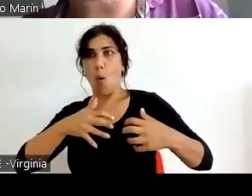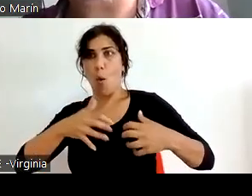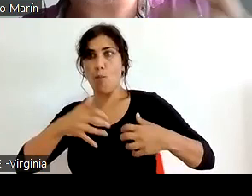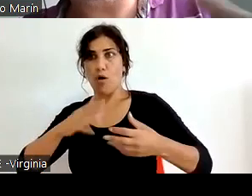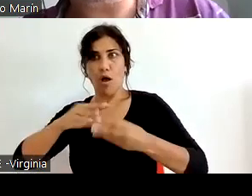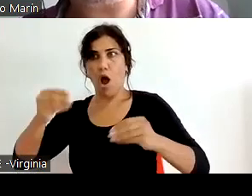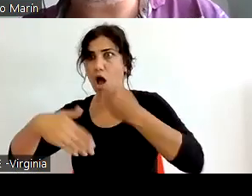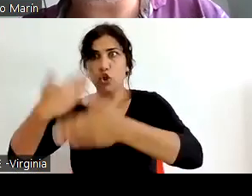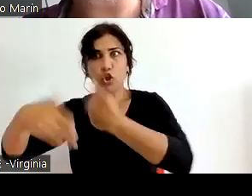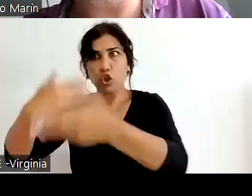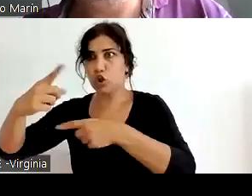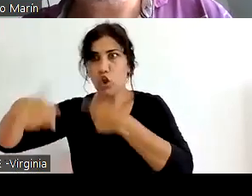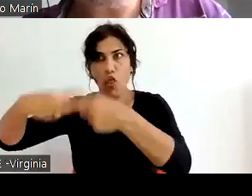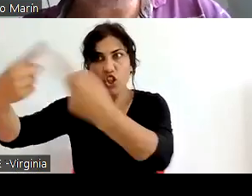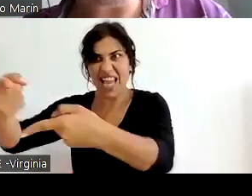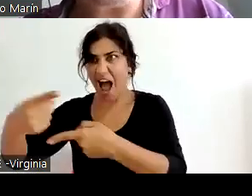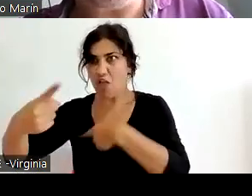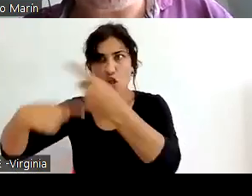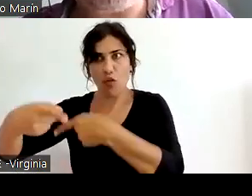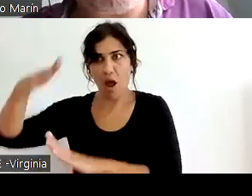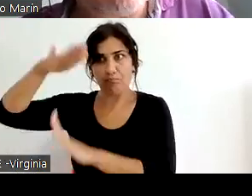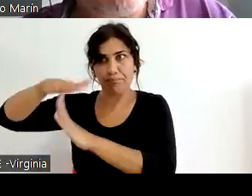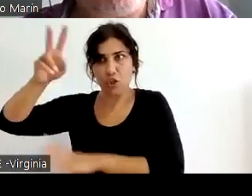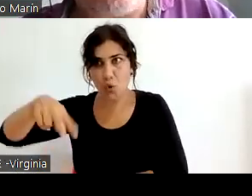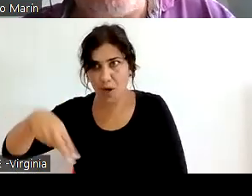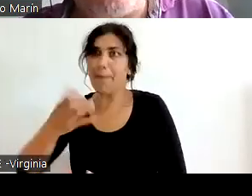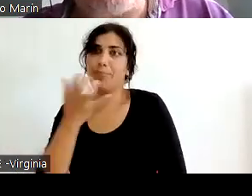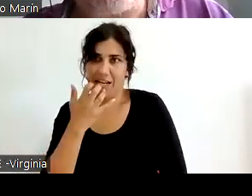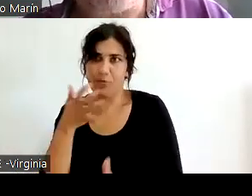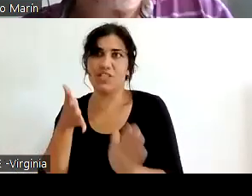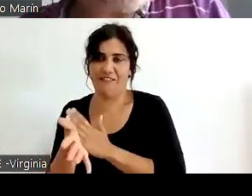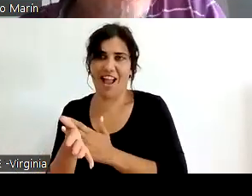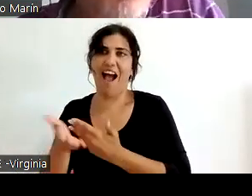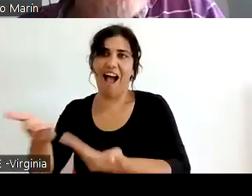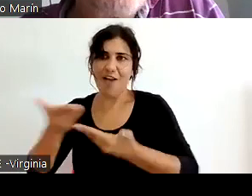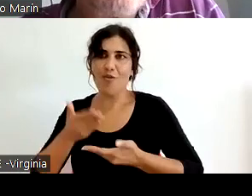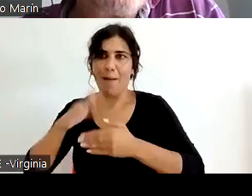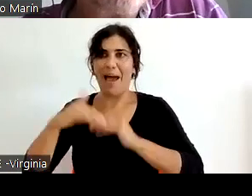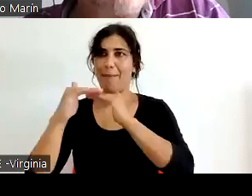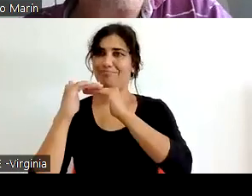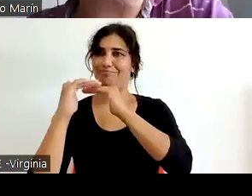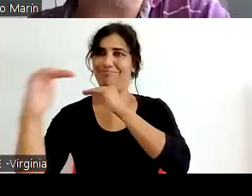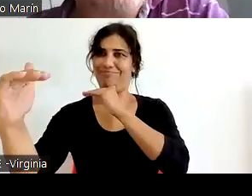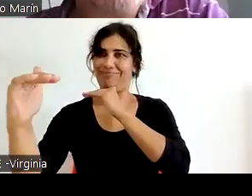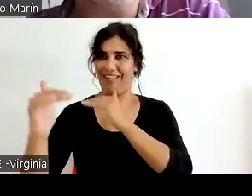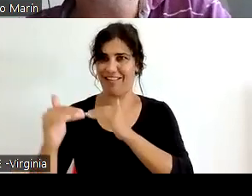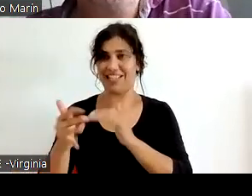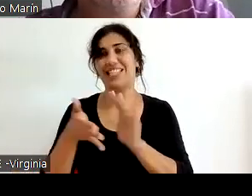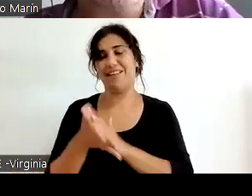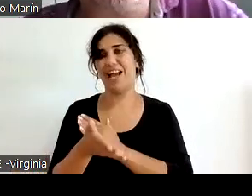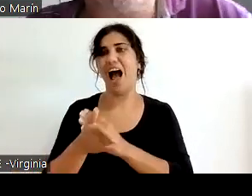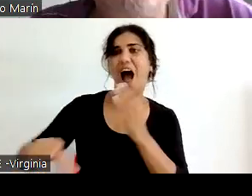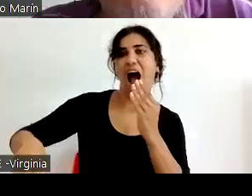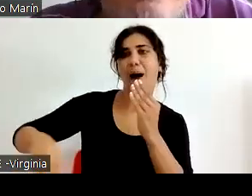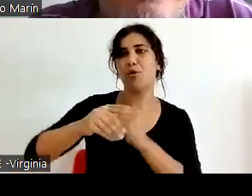de regenerarla, restaurarla y mantenerla de manera eficaz. Por lo tanto, en muchas ocasiones necesitamos un aporte proteico